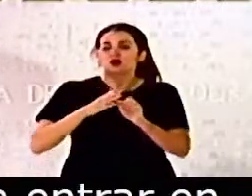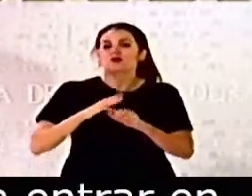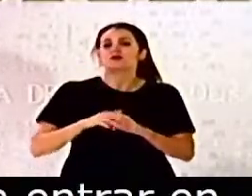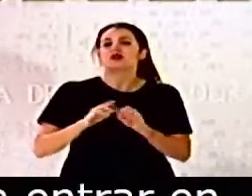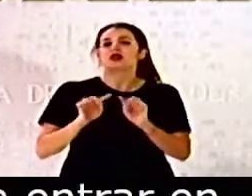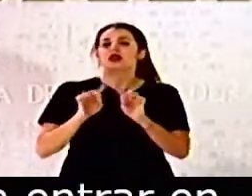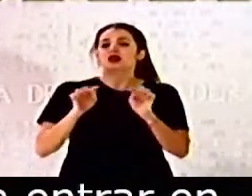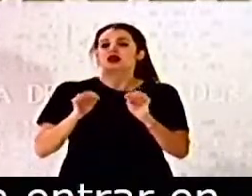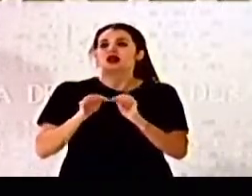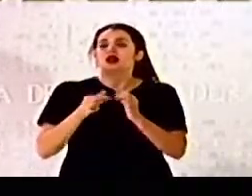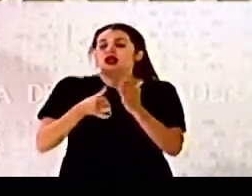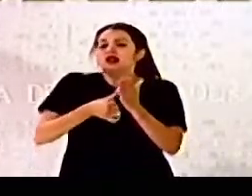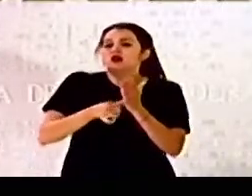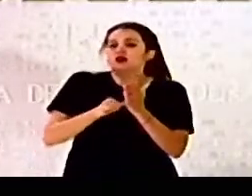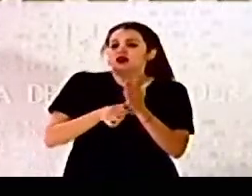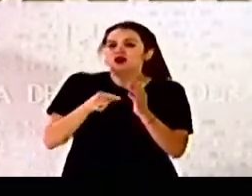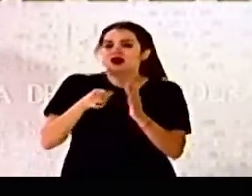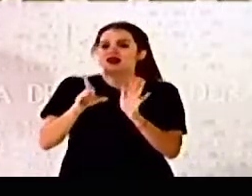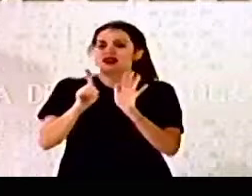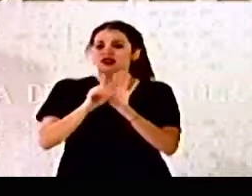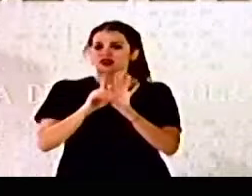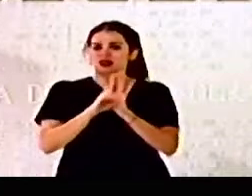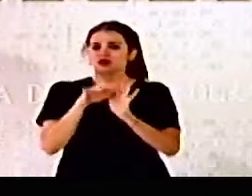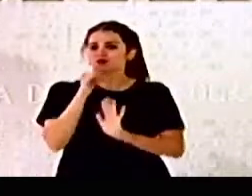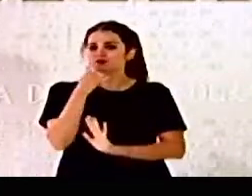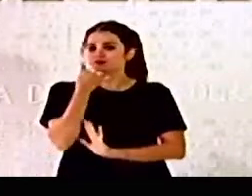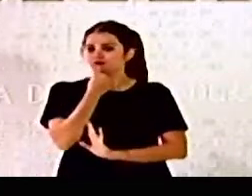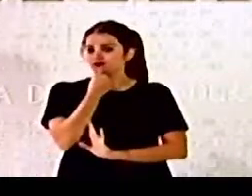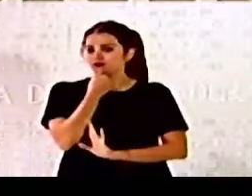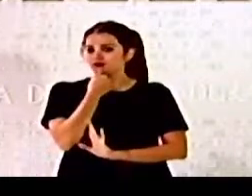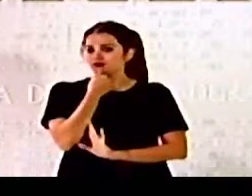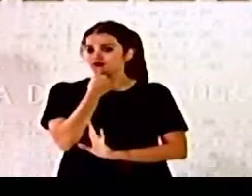que contiene datos confidenciales.